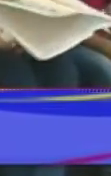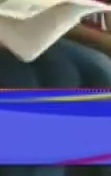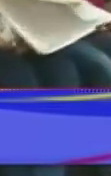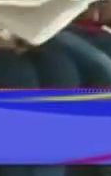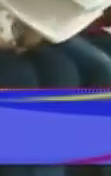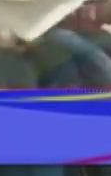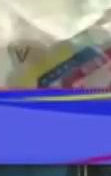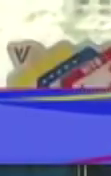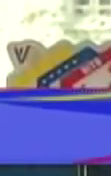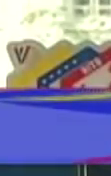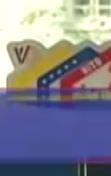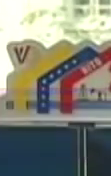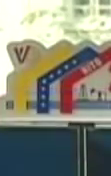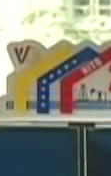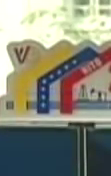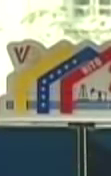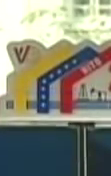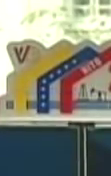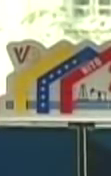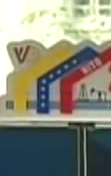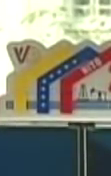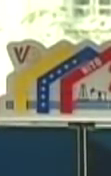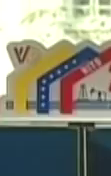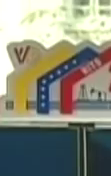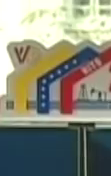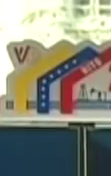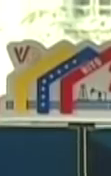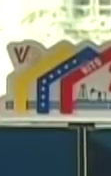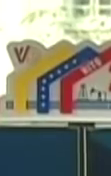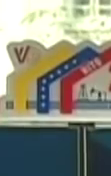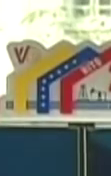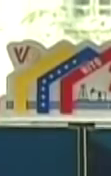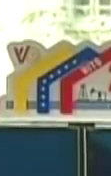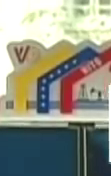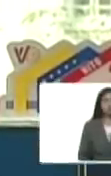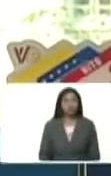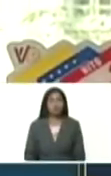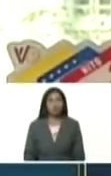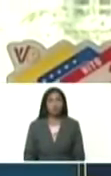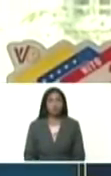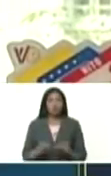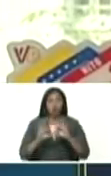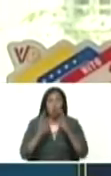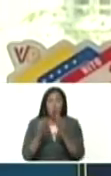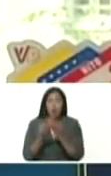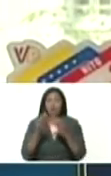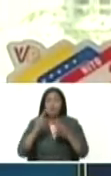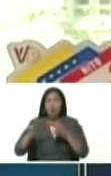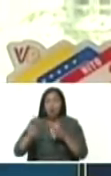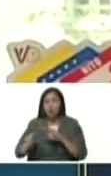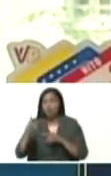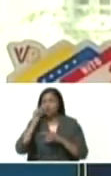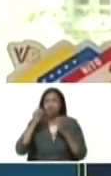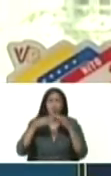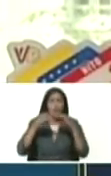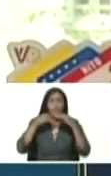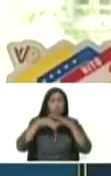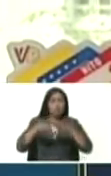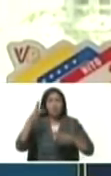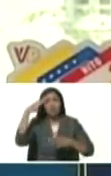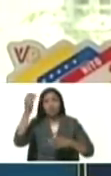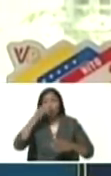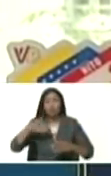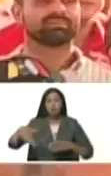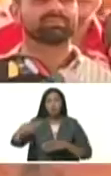luego. Dios bendiga, Carabobo. Que Dios te bendiga a ti, a tu familia, a los niños, a todos y al pueblo